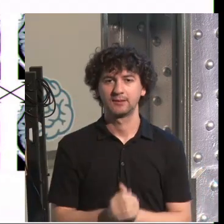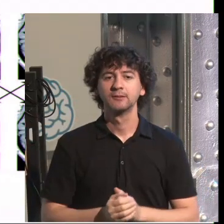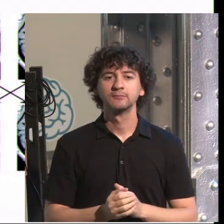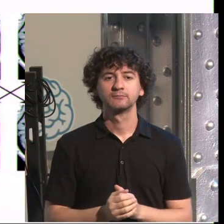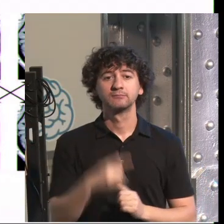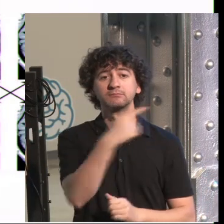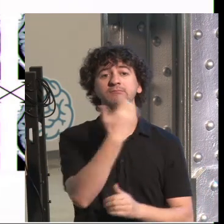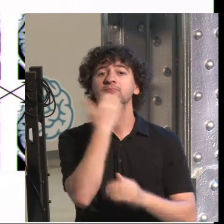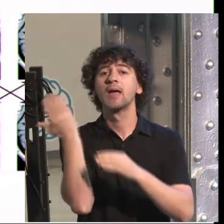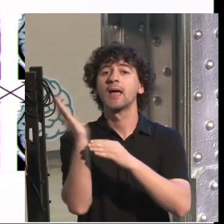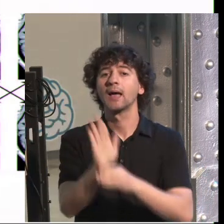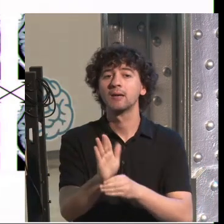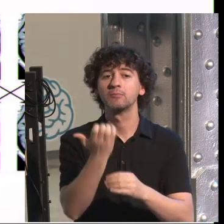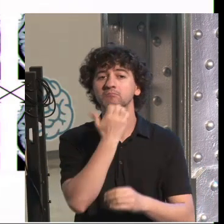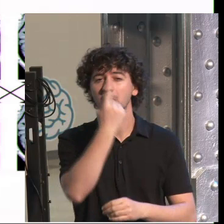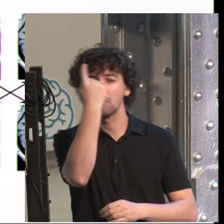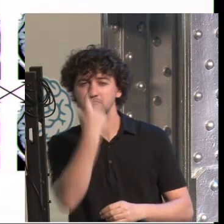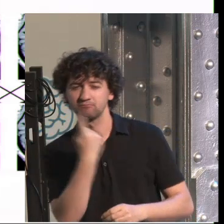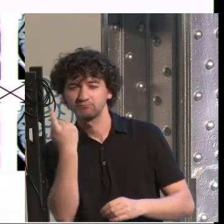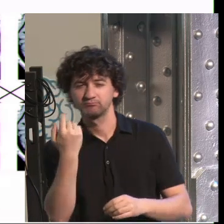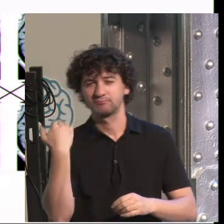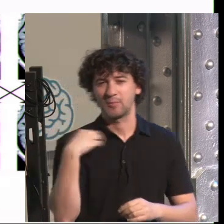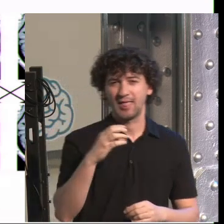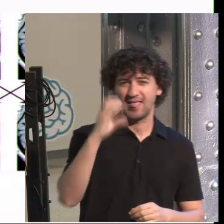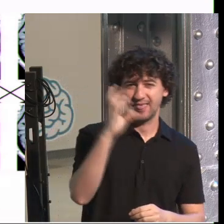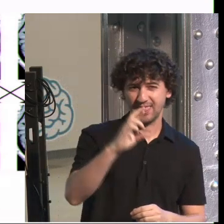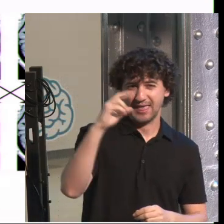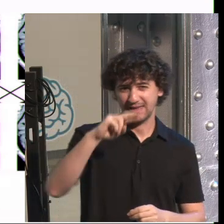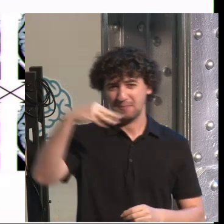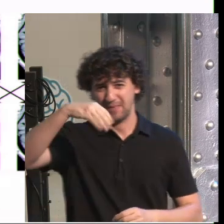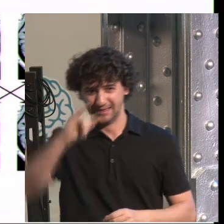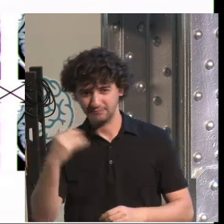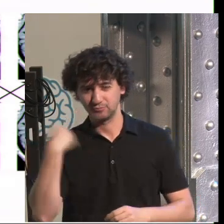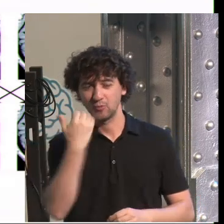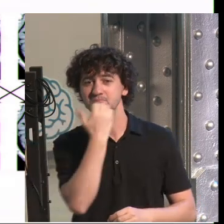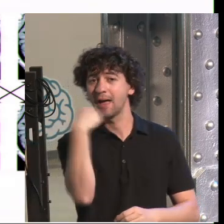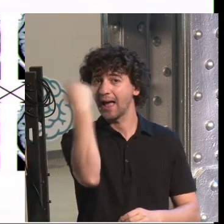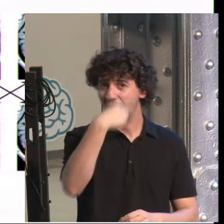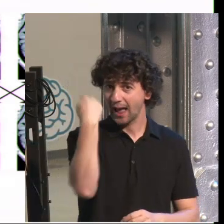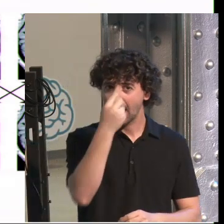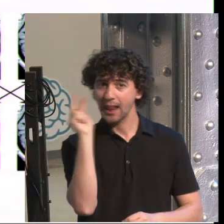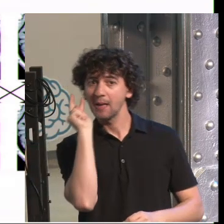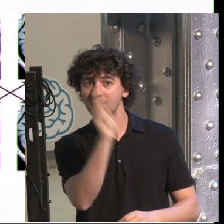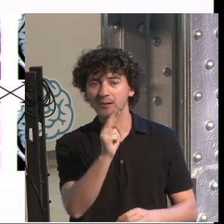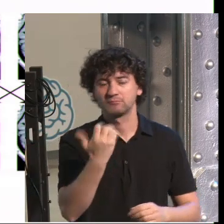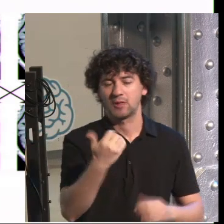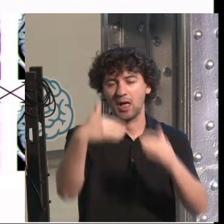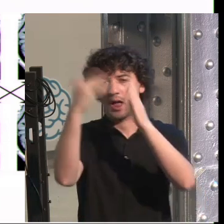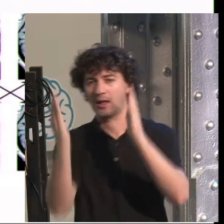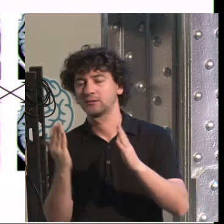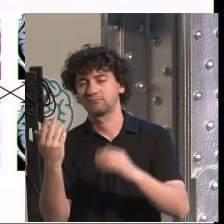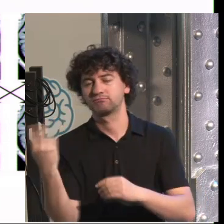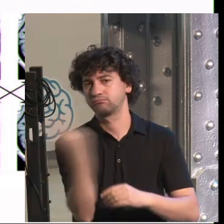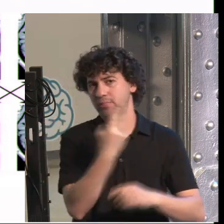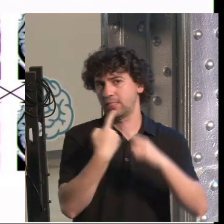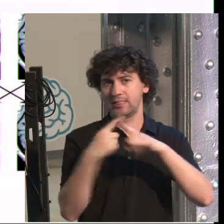de las imágenes de fMRI cuando una persona ve caras, a diferencia de ver casas. Y como podéis ver,